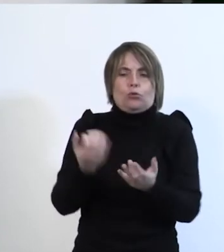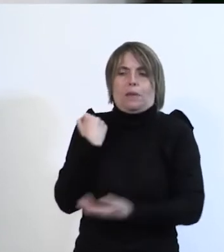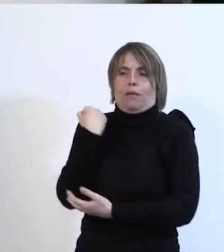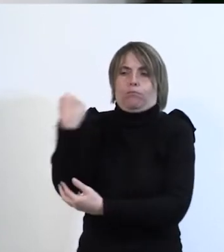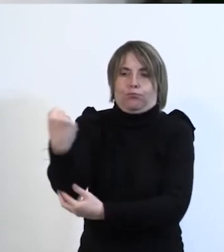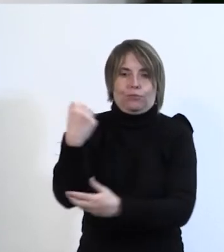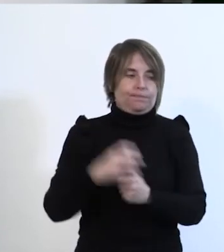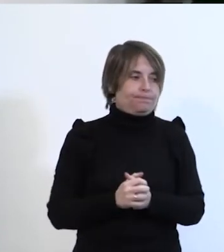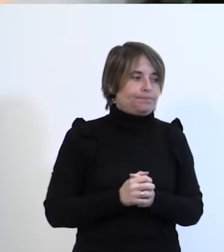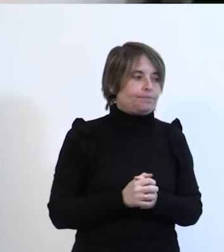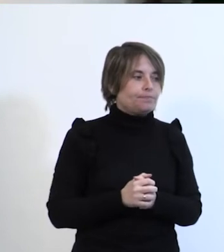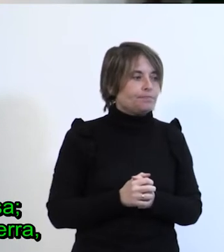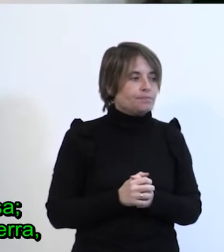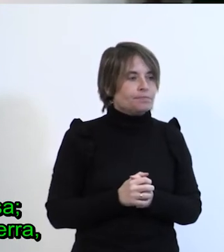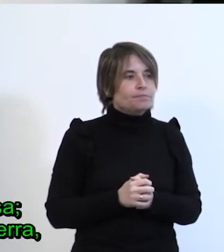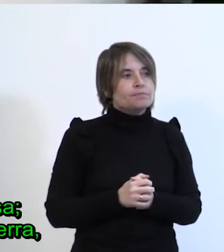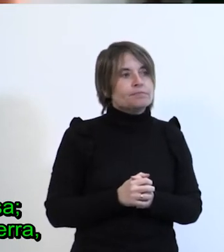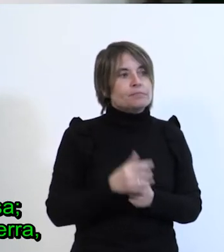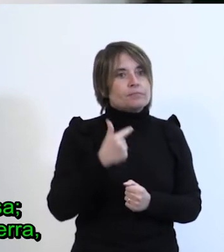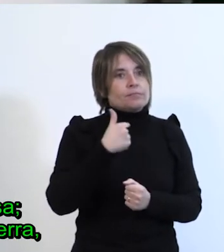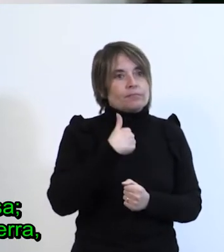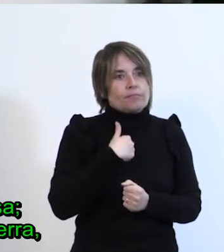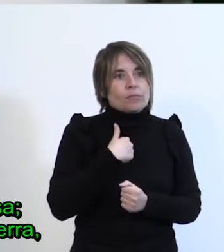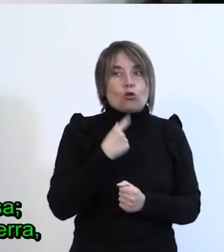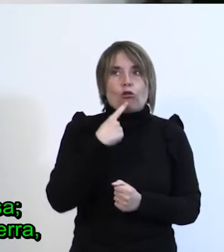para soportar. Yo